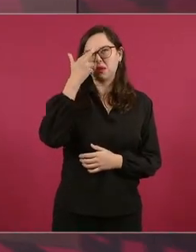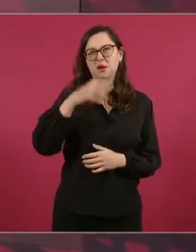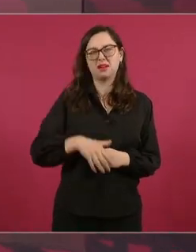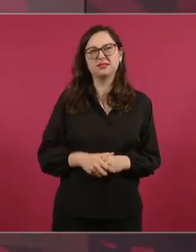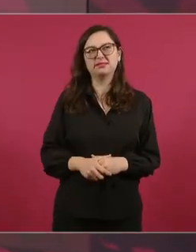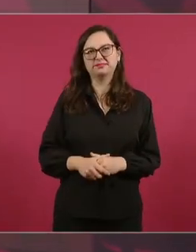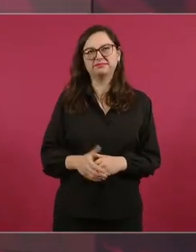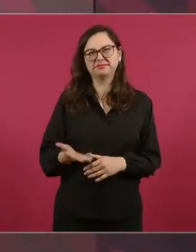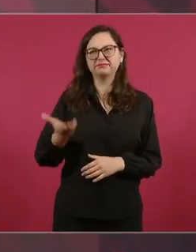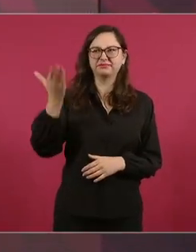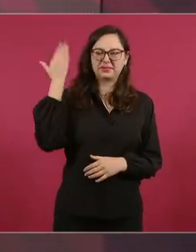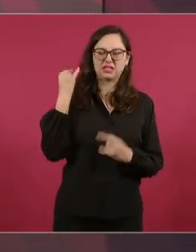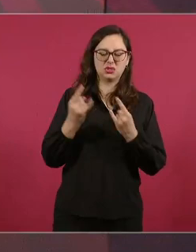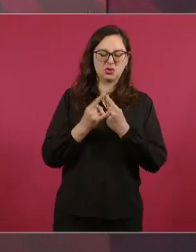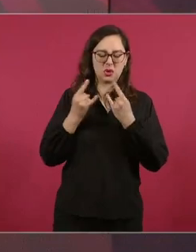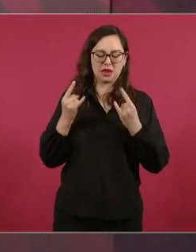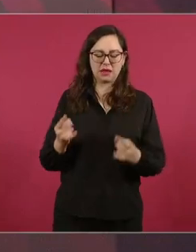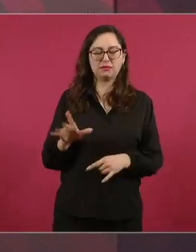Y